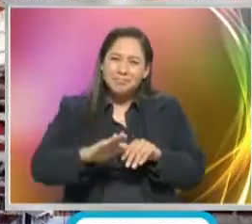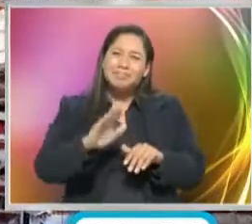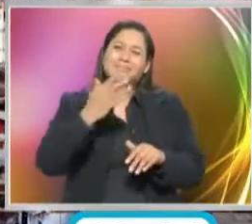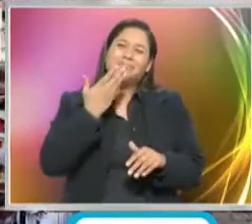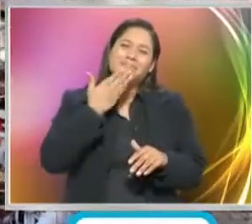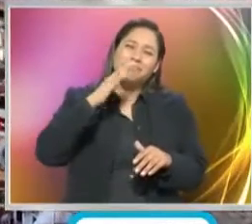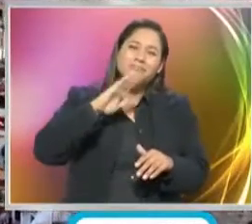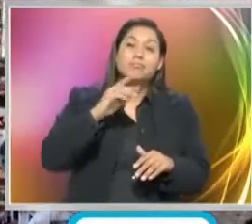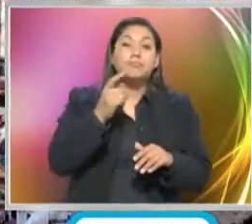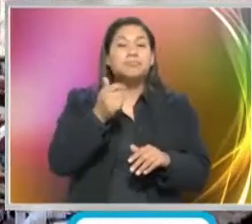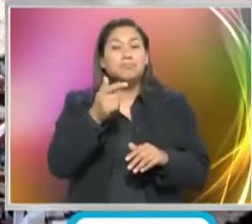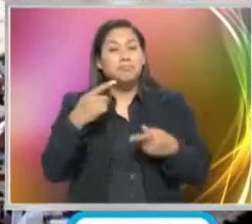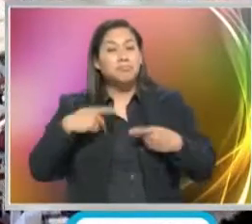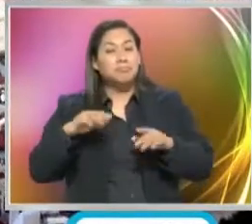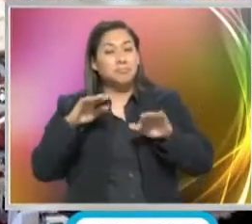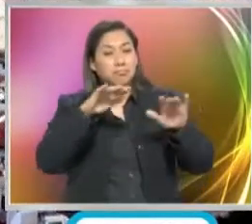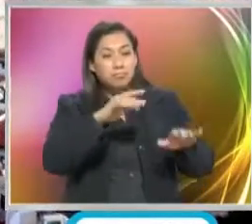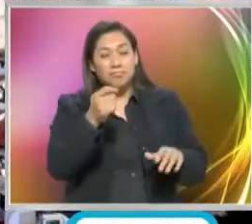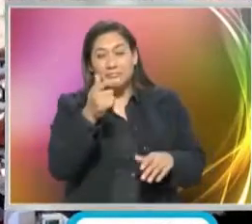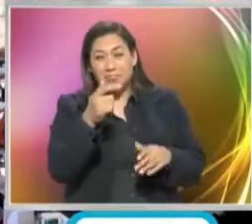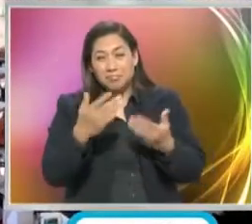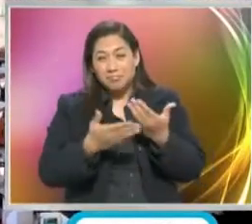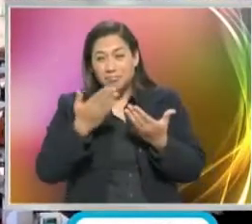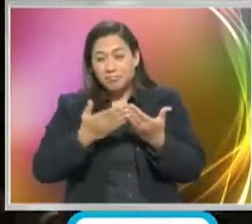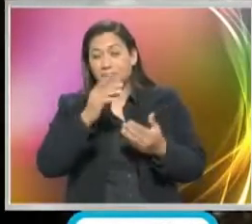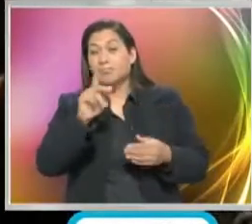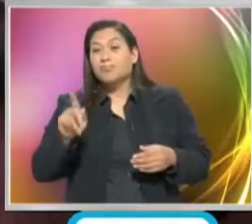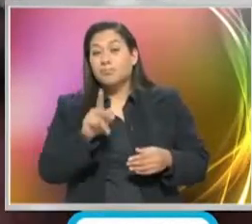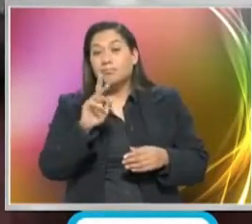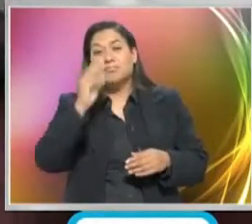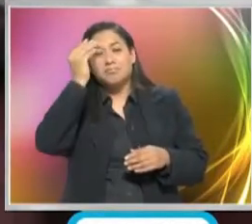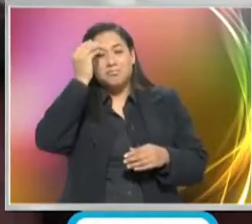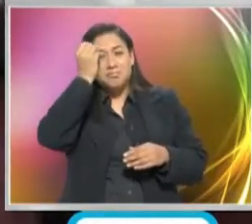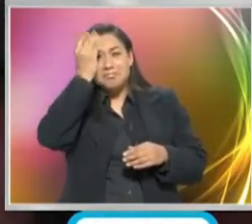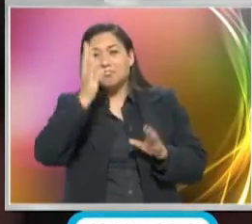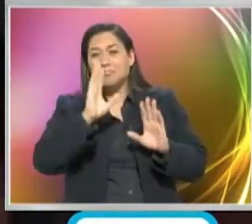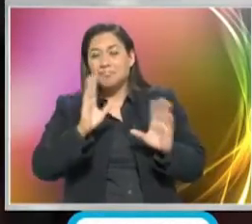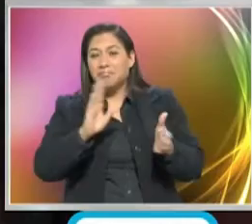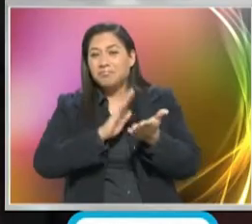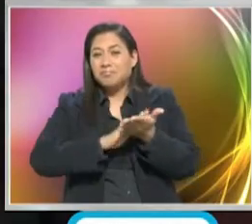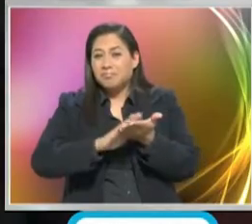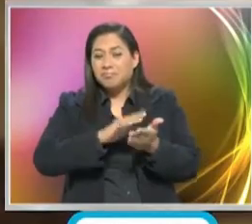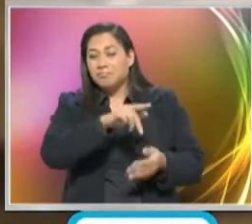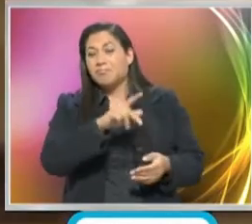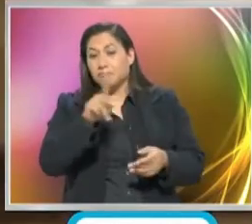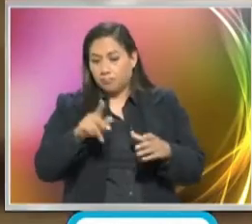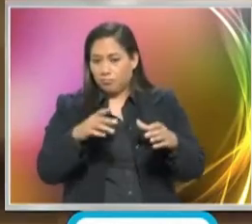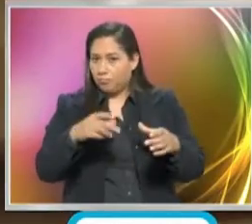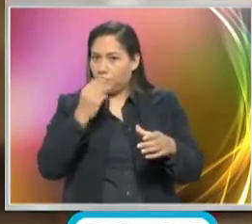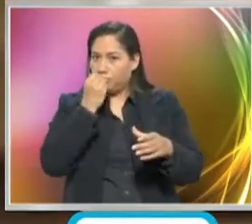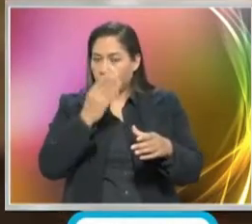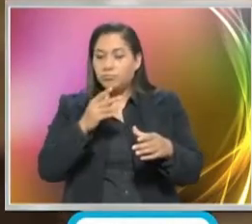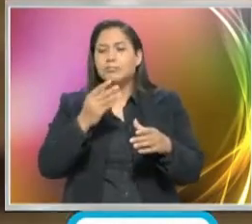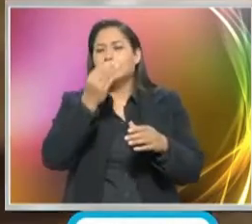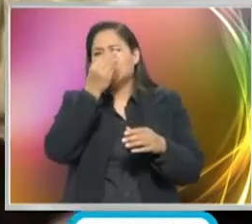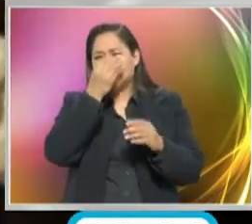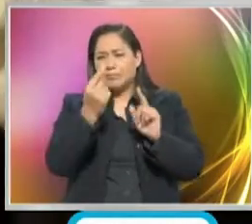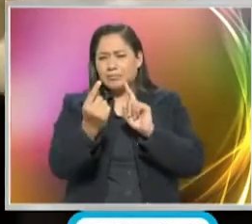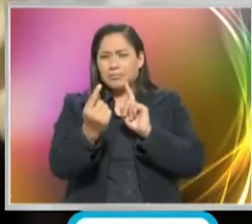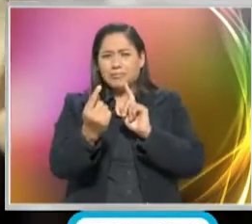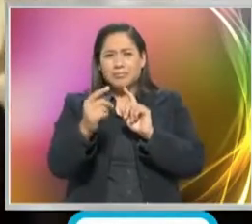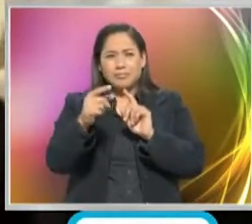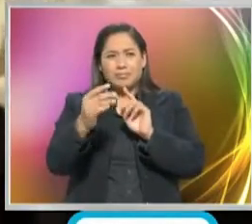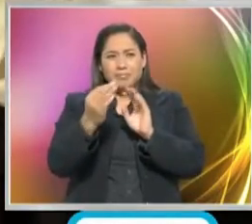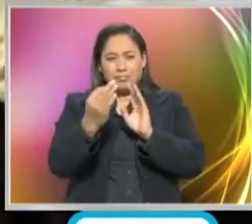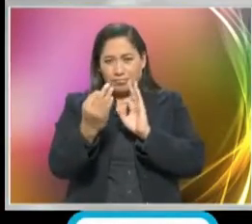ahorita no va mucha gente. Ya. Es un poco este pueblo olvidado, que es un pueblo realmente magnífico que tenemos Sí. muy cerca,